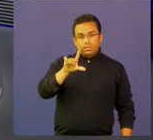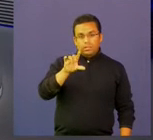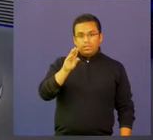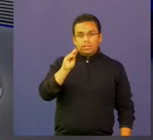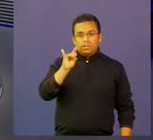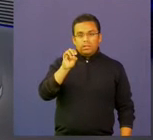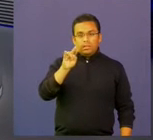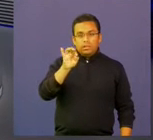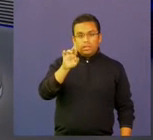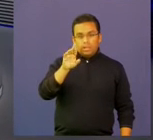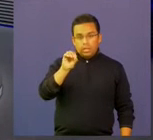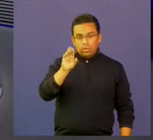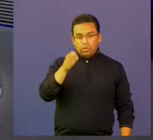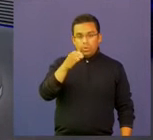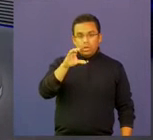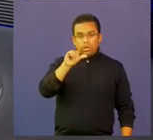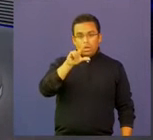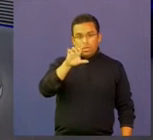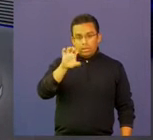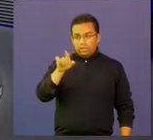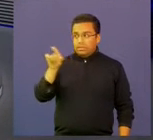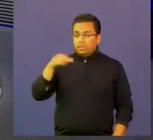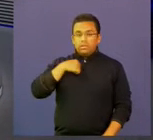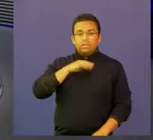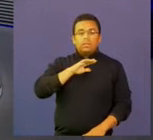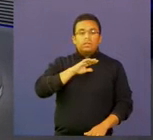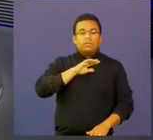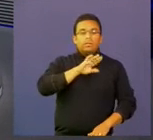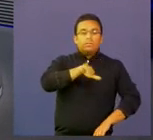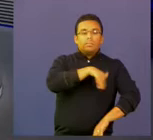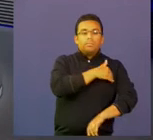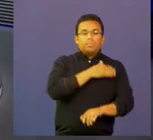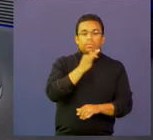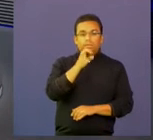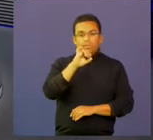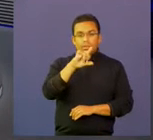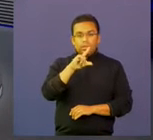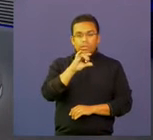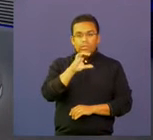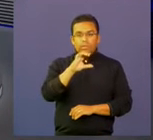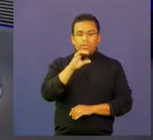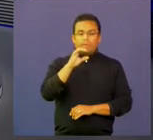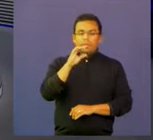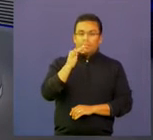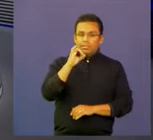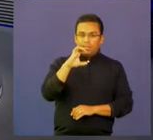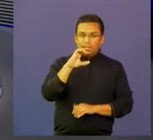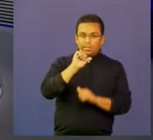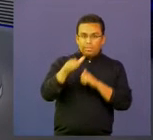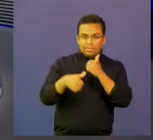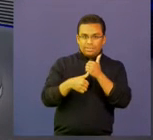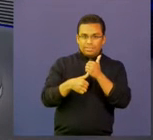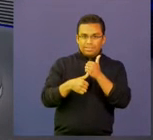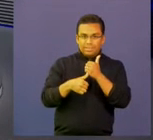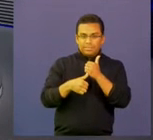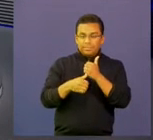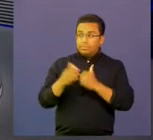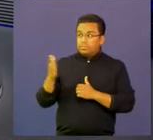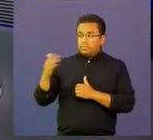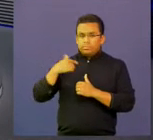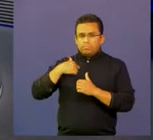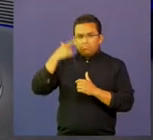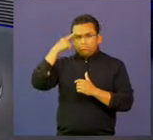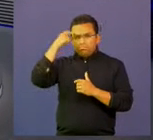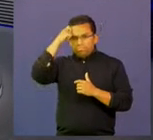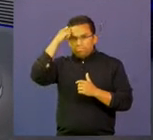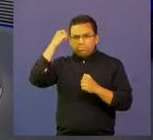el viceministro TI en el MINTIC, y hoy precisamente tiene unos grandes desafíos, justamente el de desarrollar